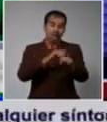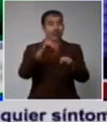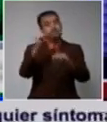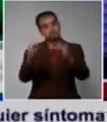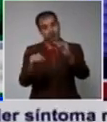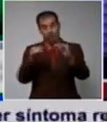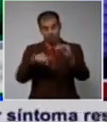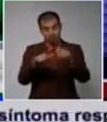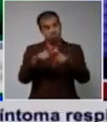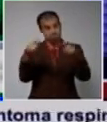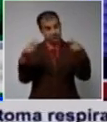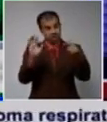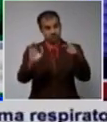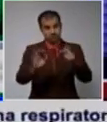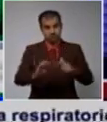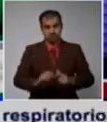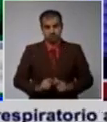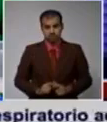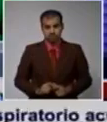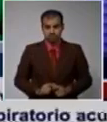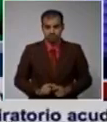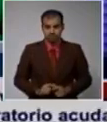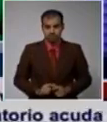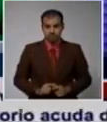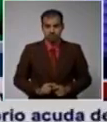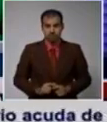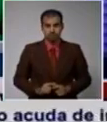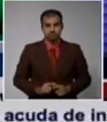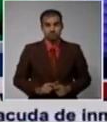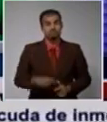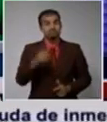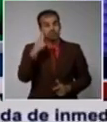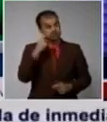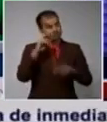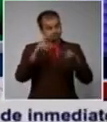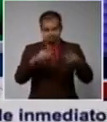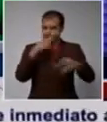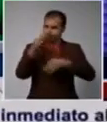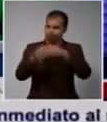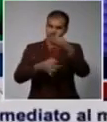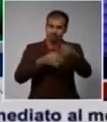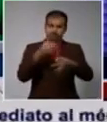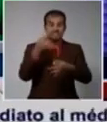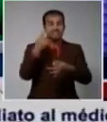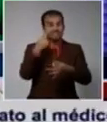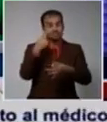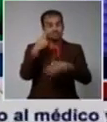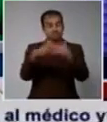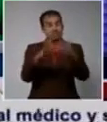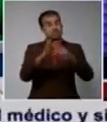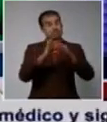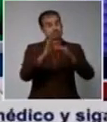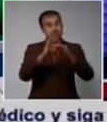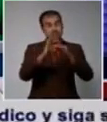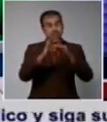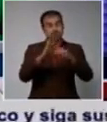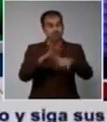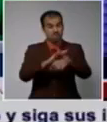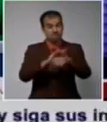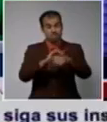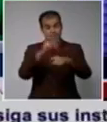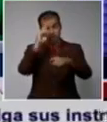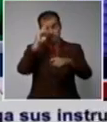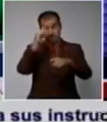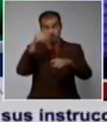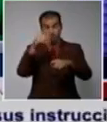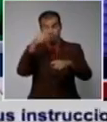que realmente traduce, una vez más lo reitero, la complejidad epidemiológica que estamos enfrentando y